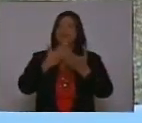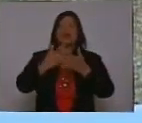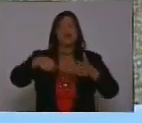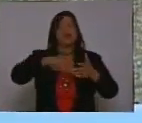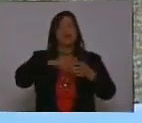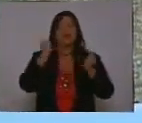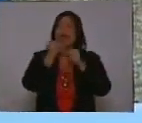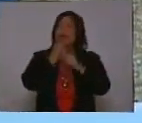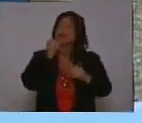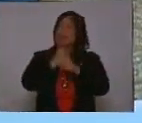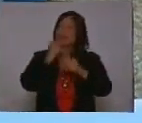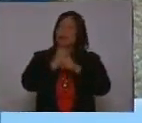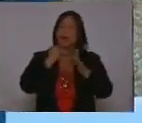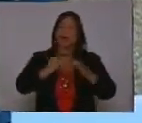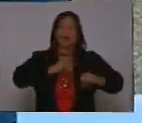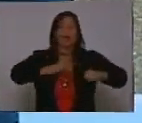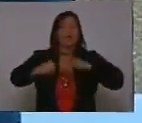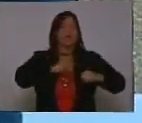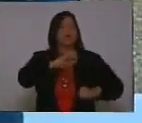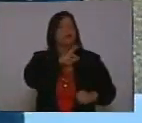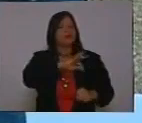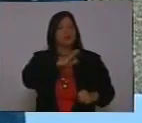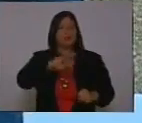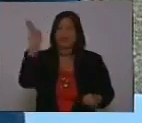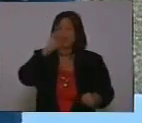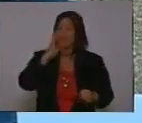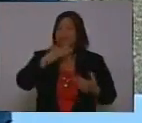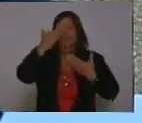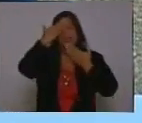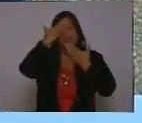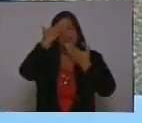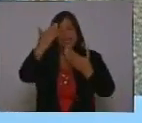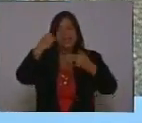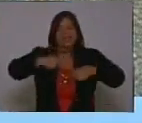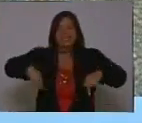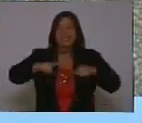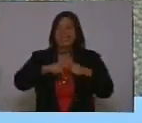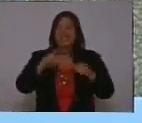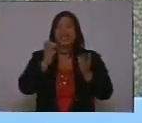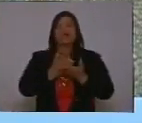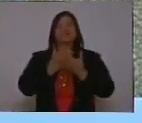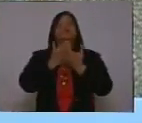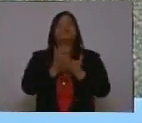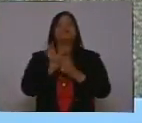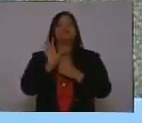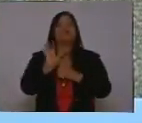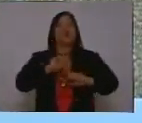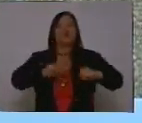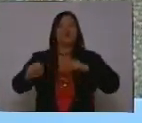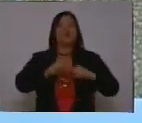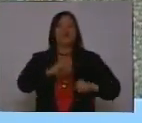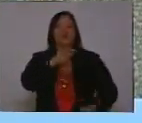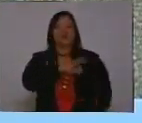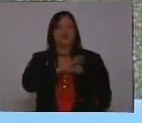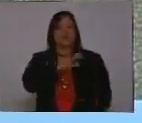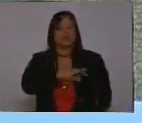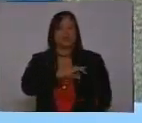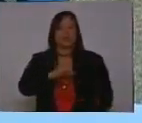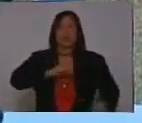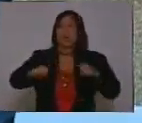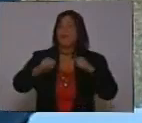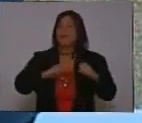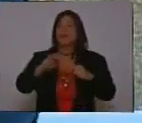clase trabajadora, a los movimientos sociales de Brasil, porque en esta escuela representamos 8 movimientos sociales, y son